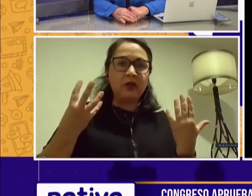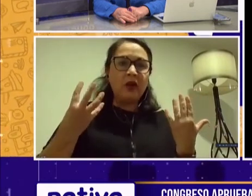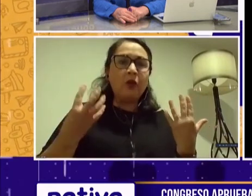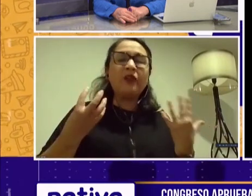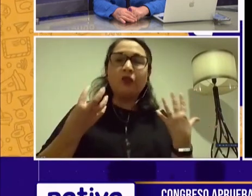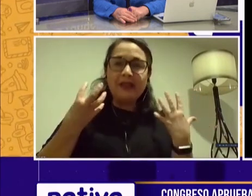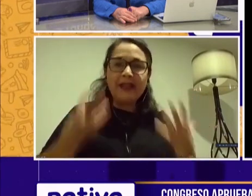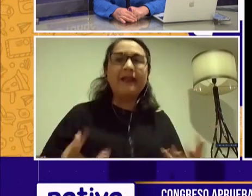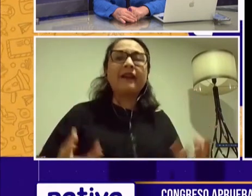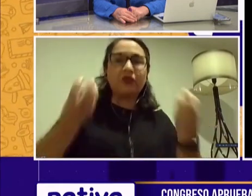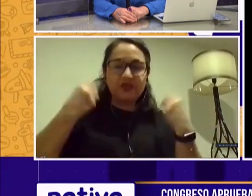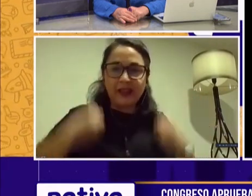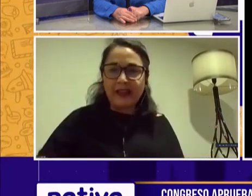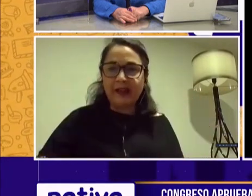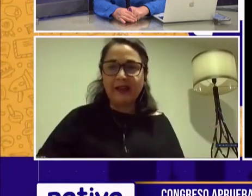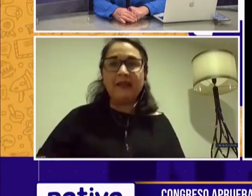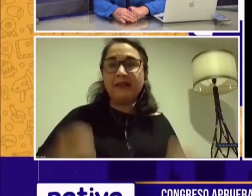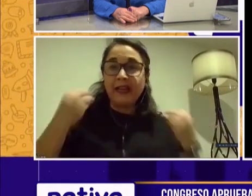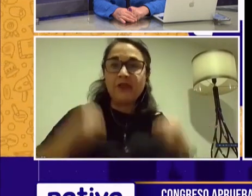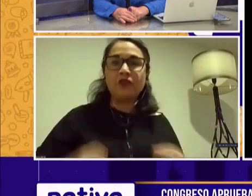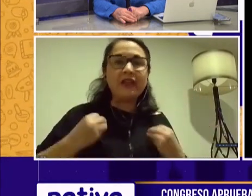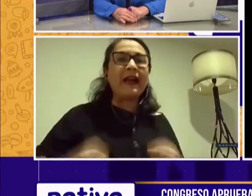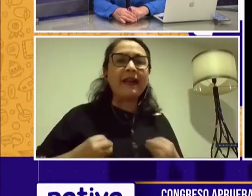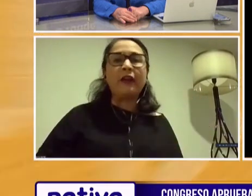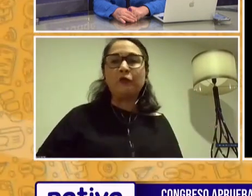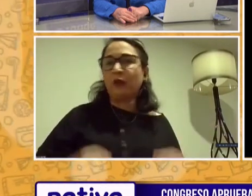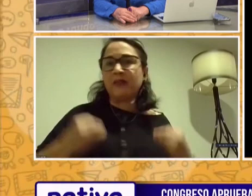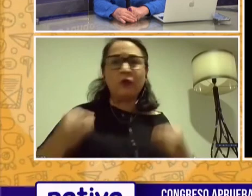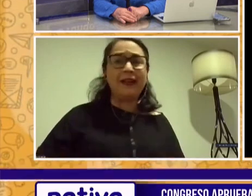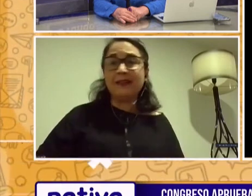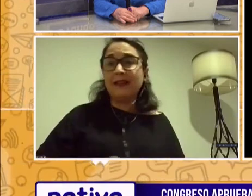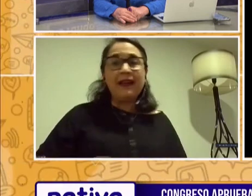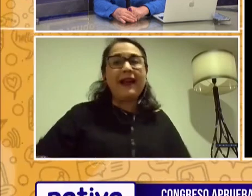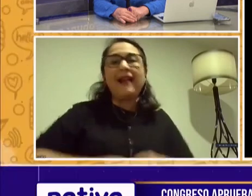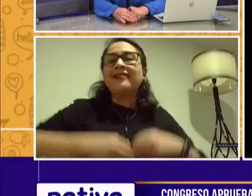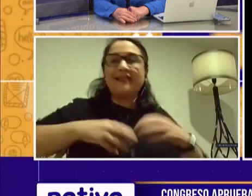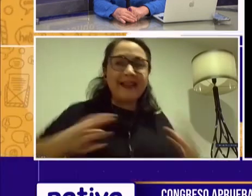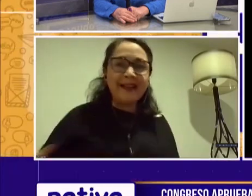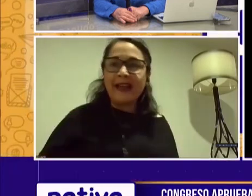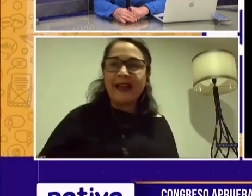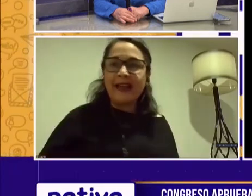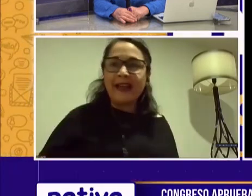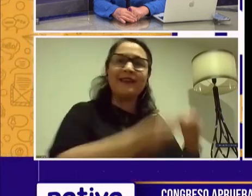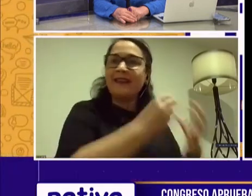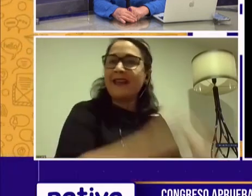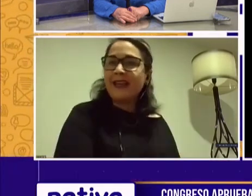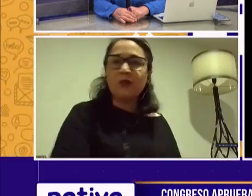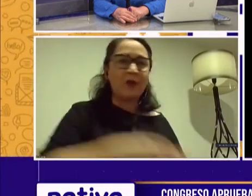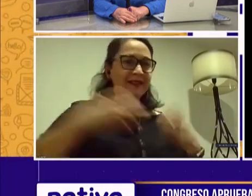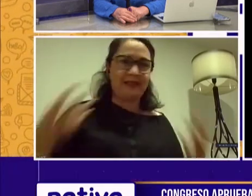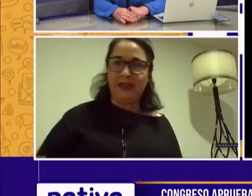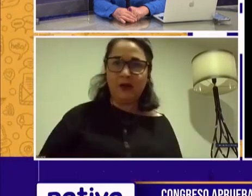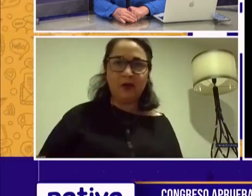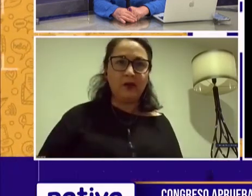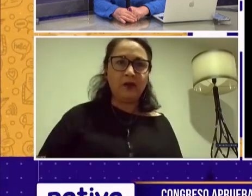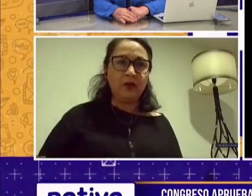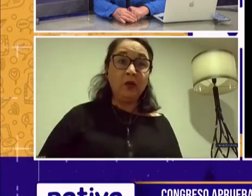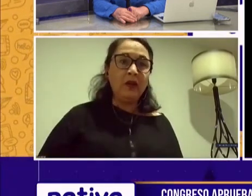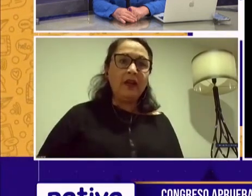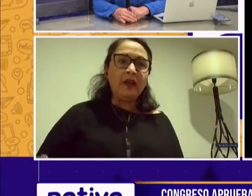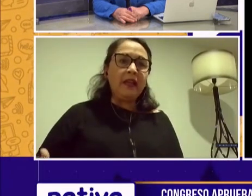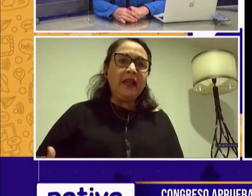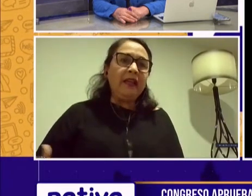el Congreso cuando quiere retroceder en derechos ya ganados por las mujeres hace 100 años, o hace 10, o hace 5,